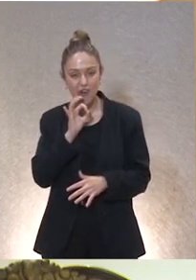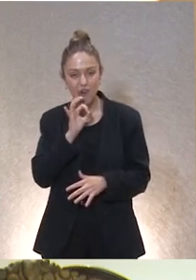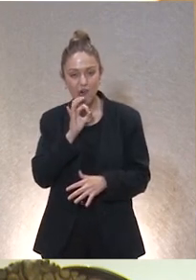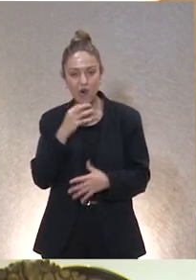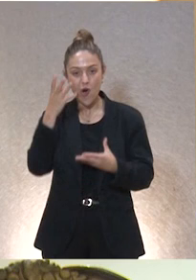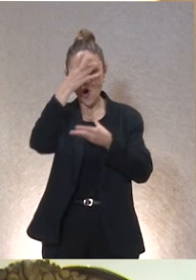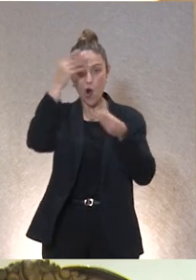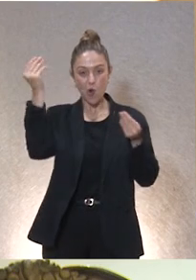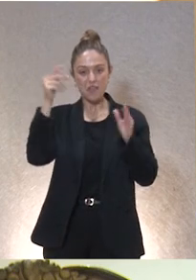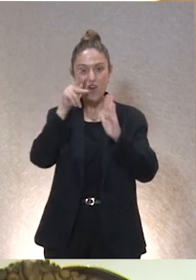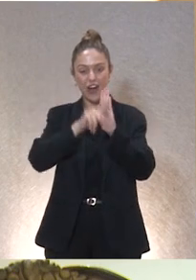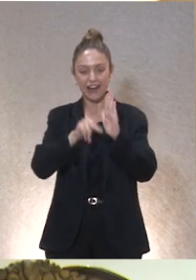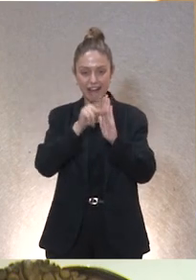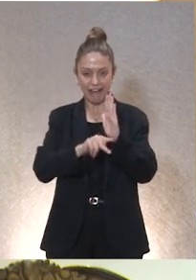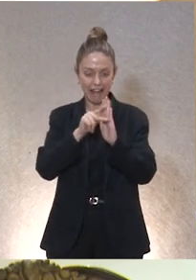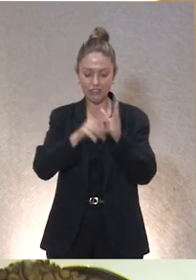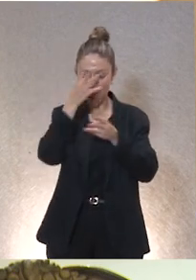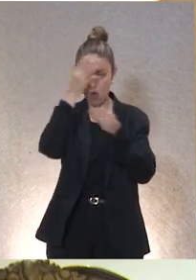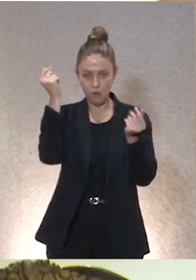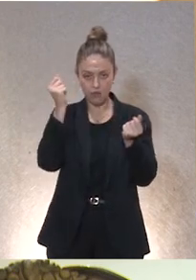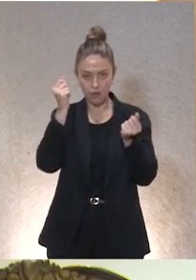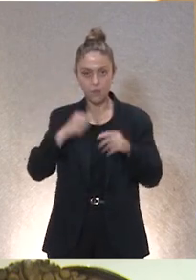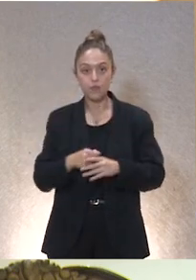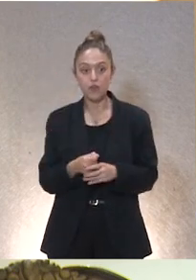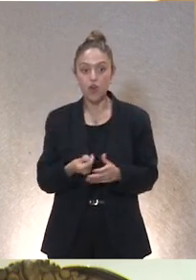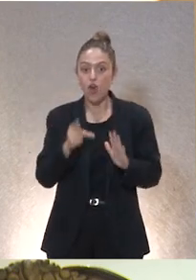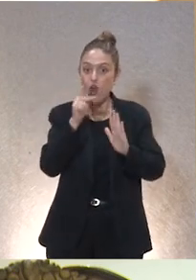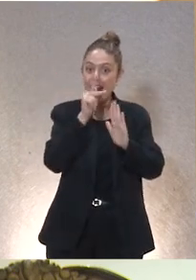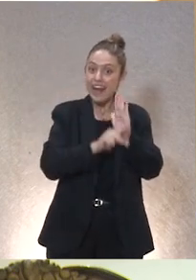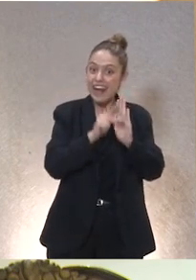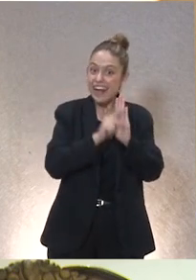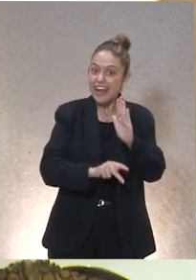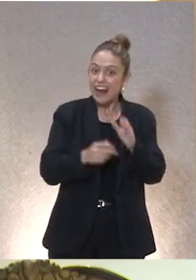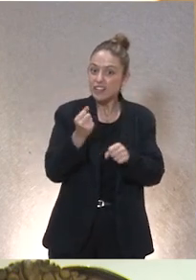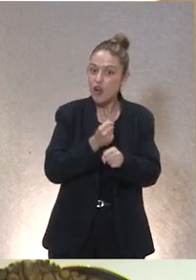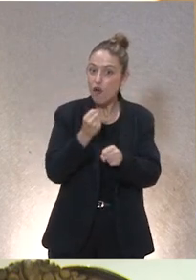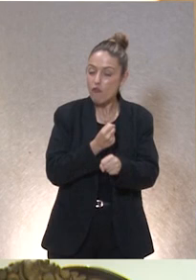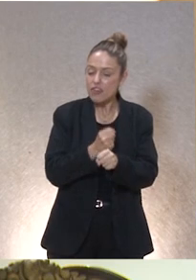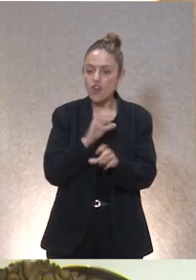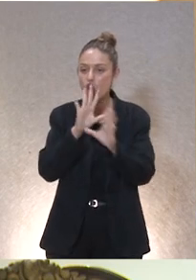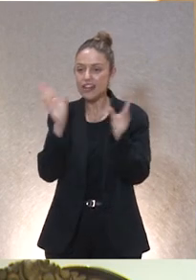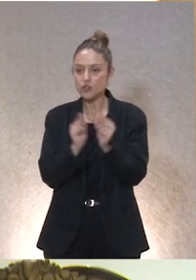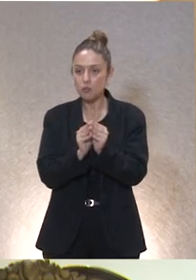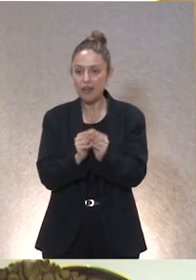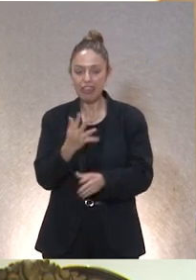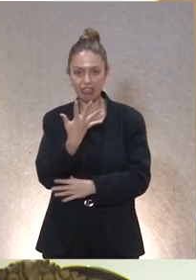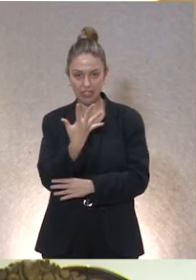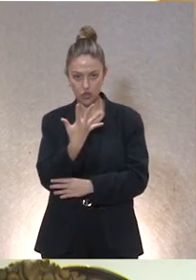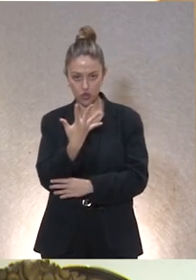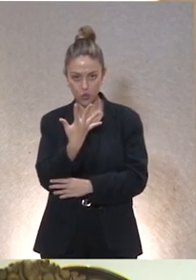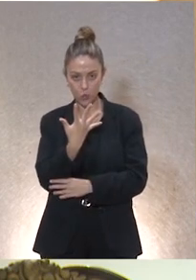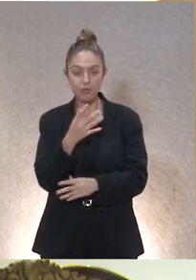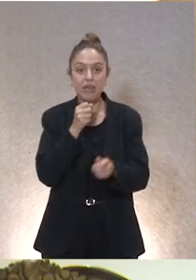olvidó las reglas del oficio y como les hablo mucho de las reglas del oficio se las voy a resumir en cinco primera el